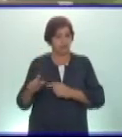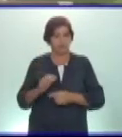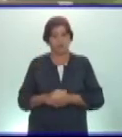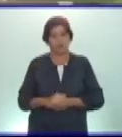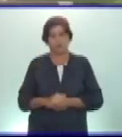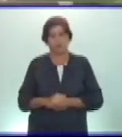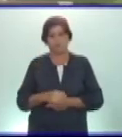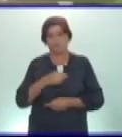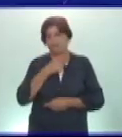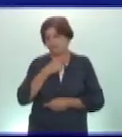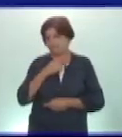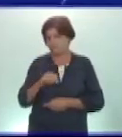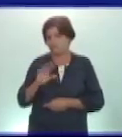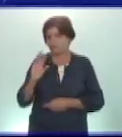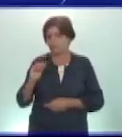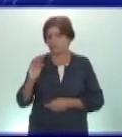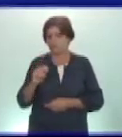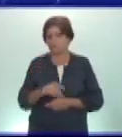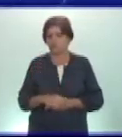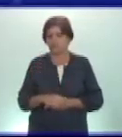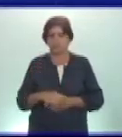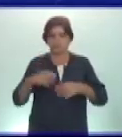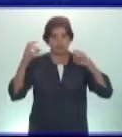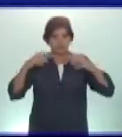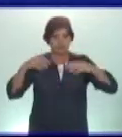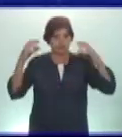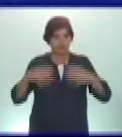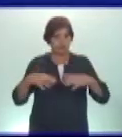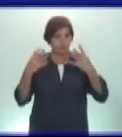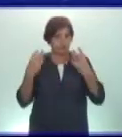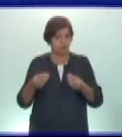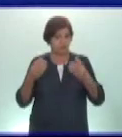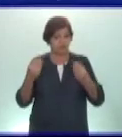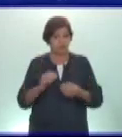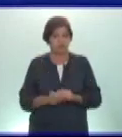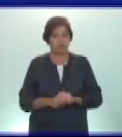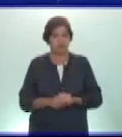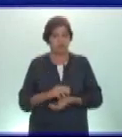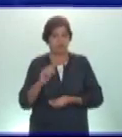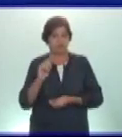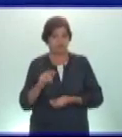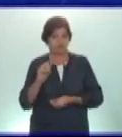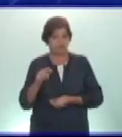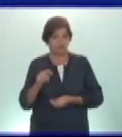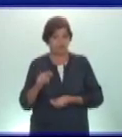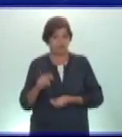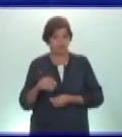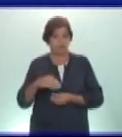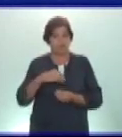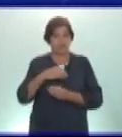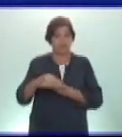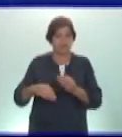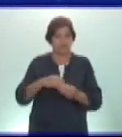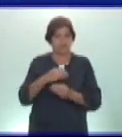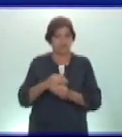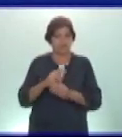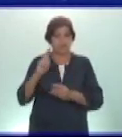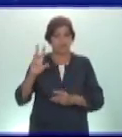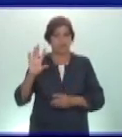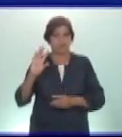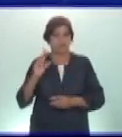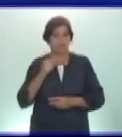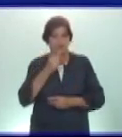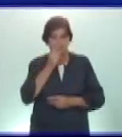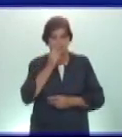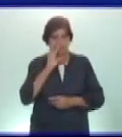por ejemplo, si decimos llovía torrencialmente, Allí torrencialmente modifica el verbo, porque dice cómo